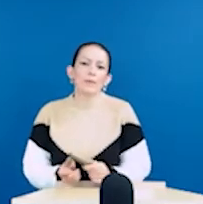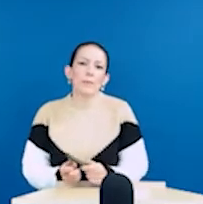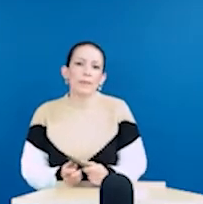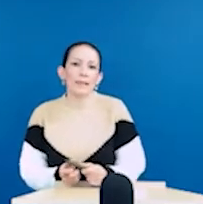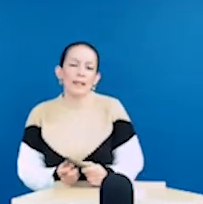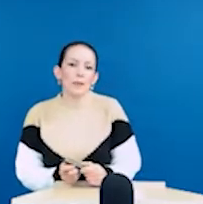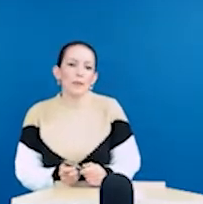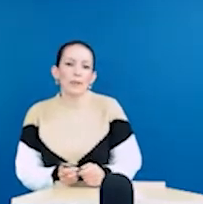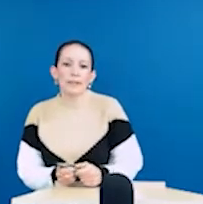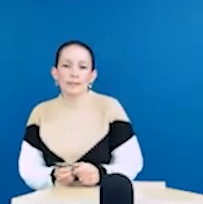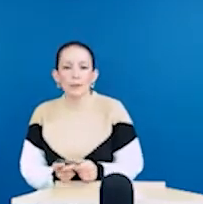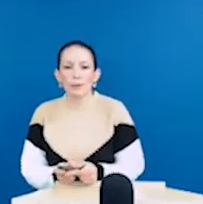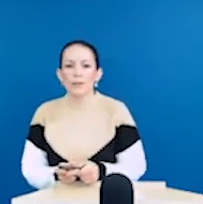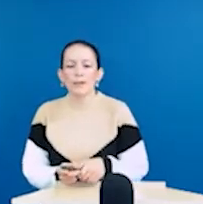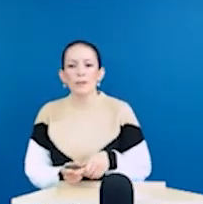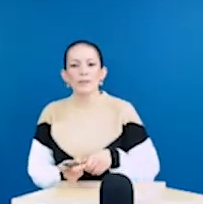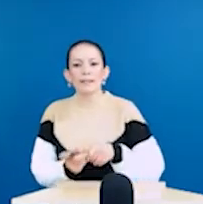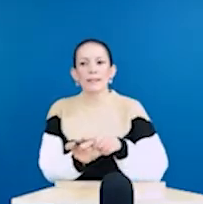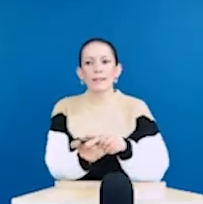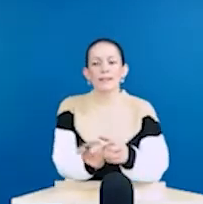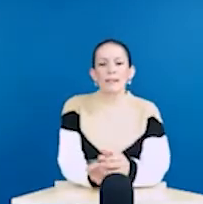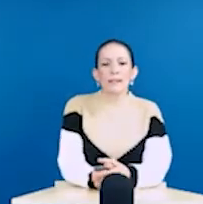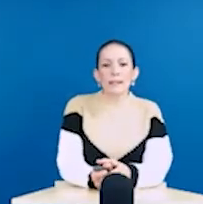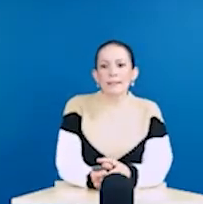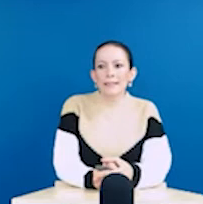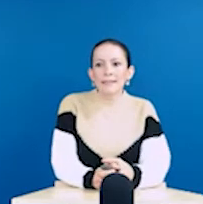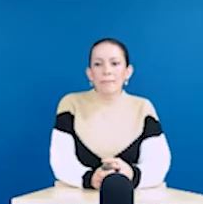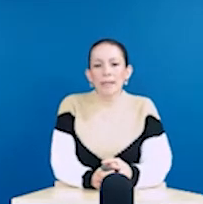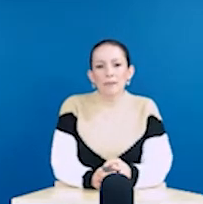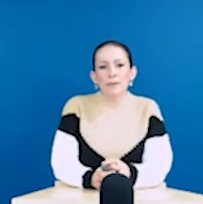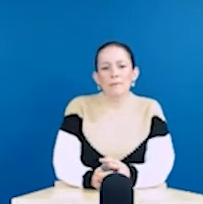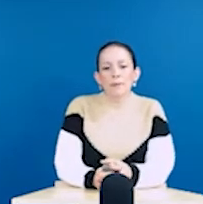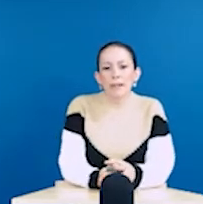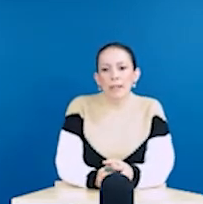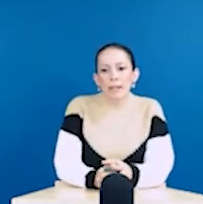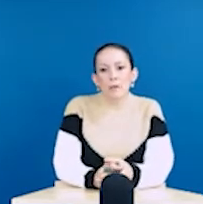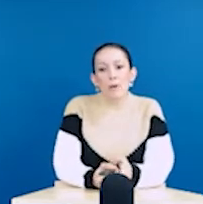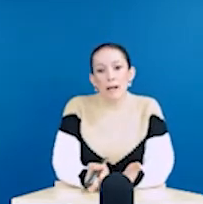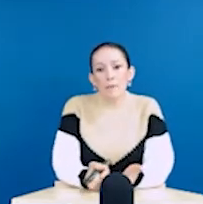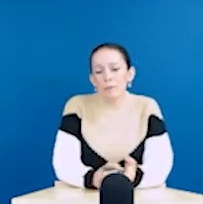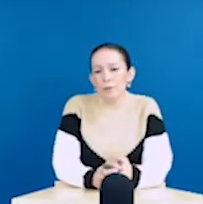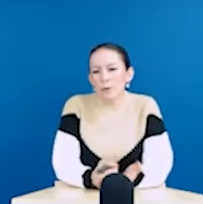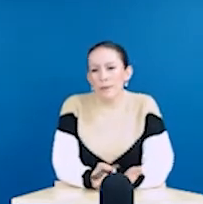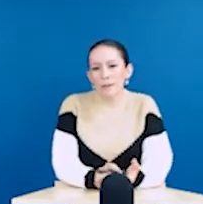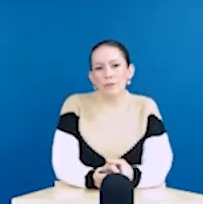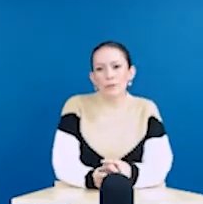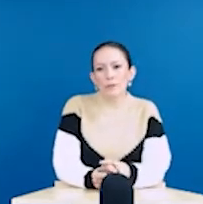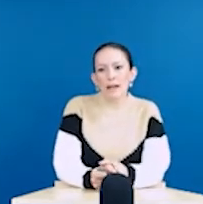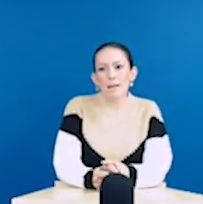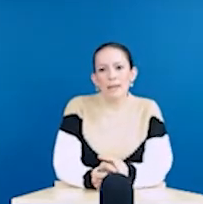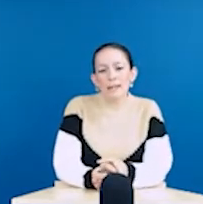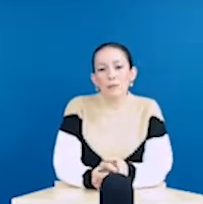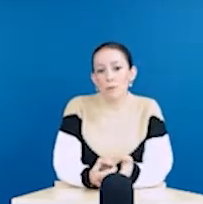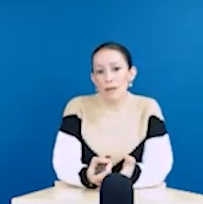lo tenemos que pesar cada 8 días. No. No es la idea. La idea es que ese peso lo hagamos por lo